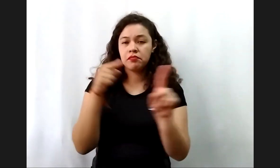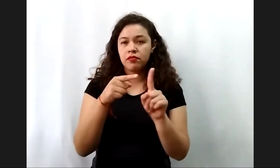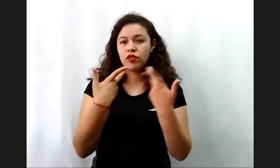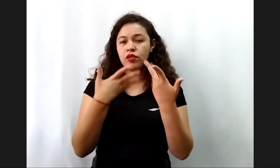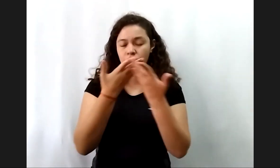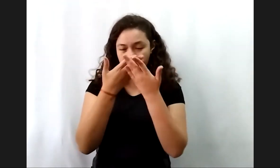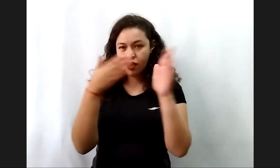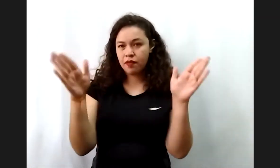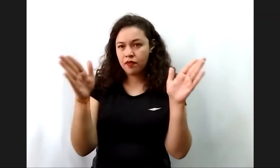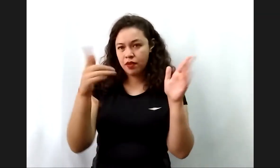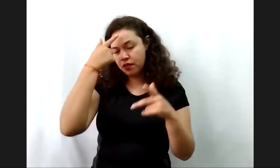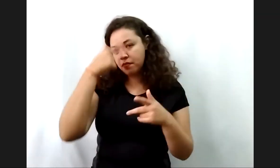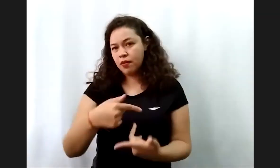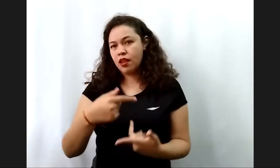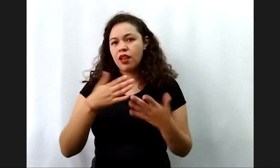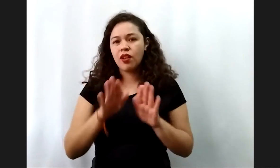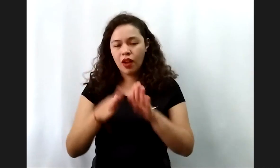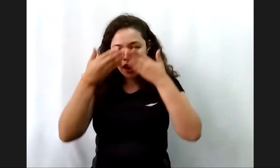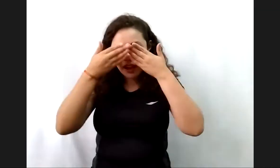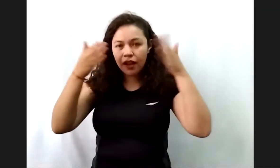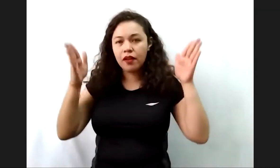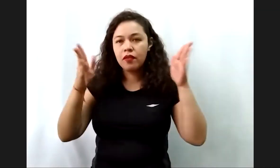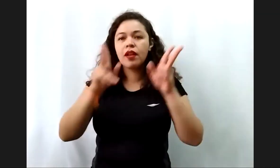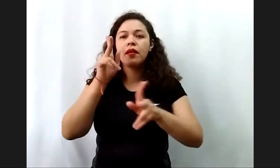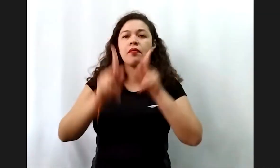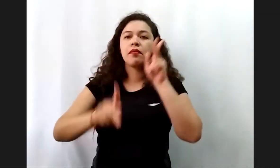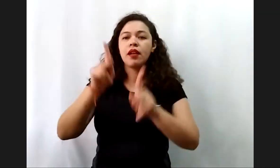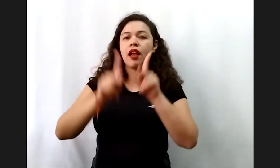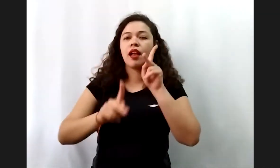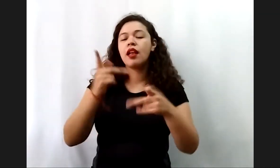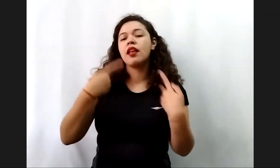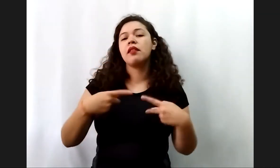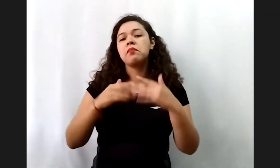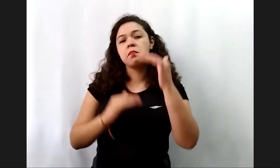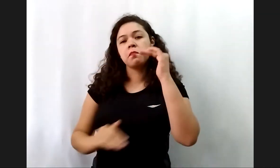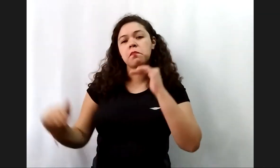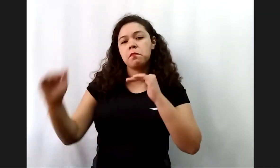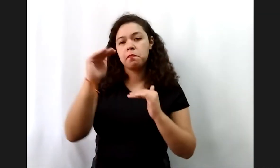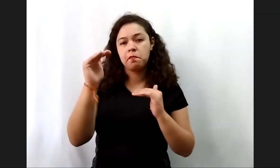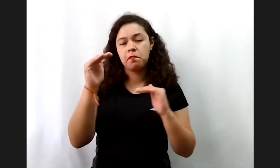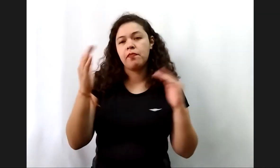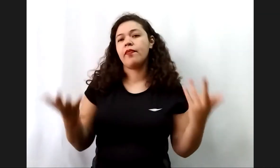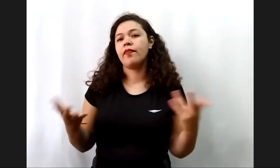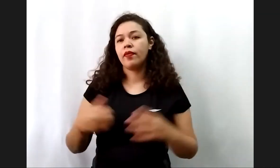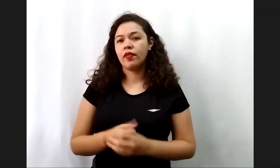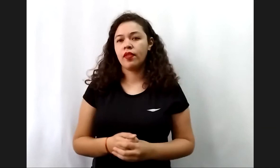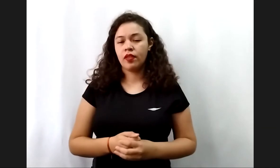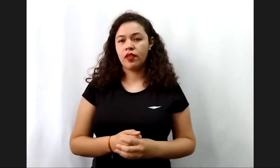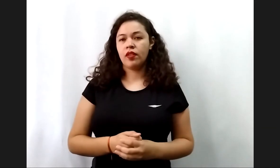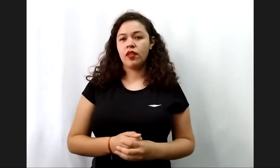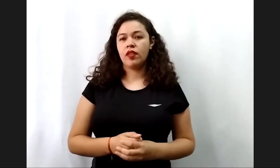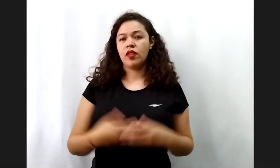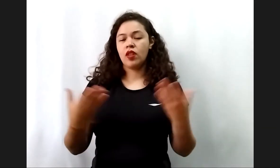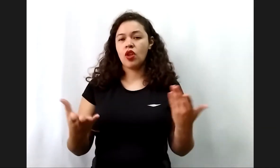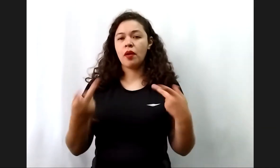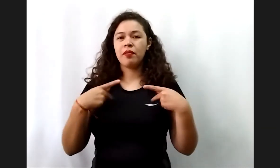esa postura abierta, tener que platicar abiertamente con tu superior o, por llamarlos así,